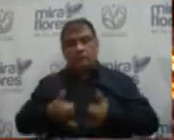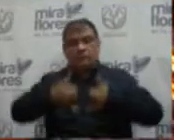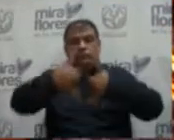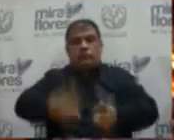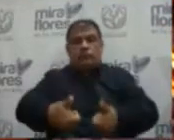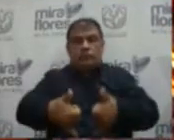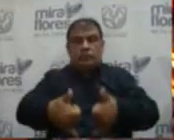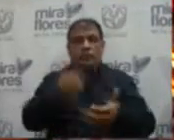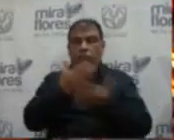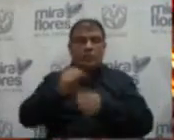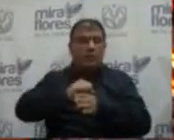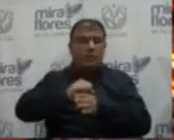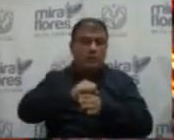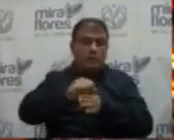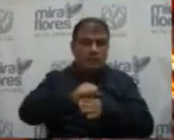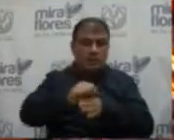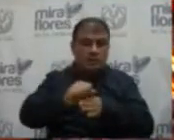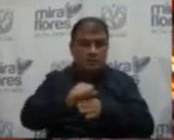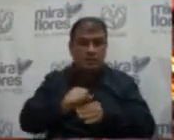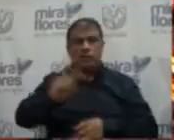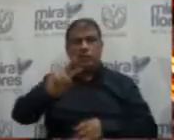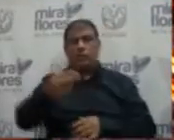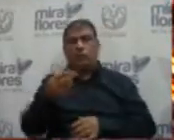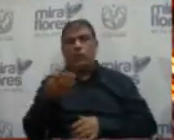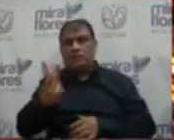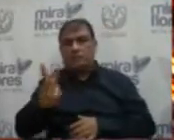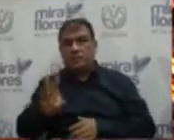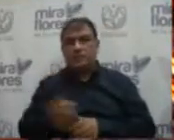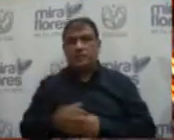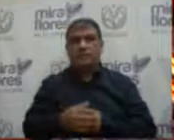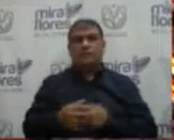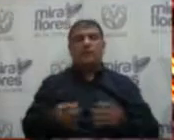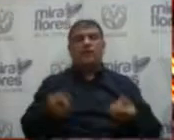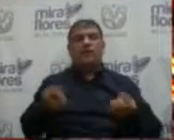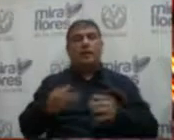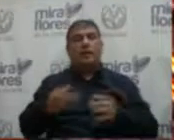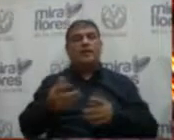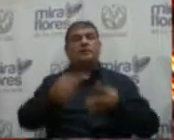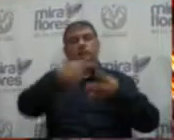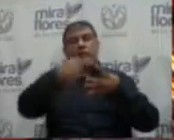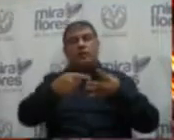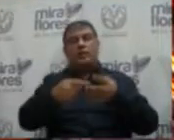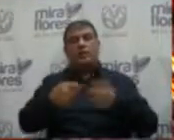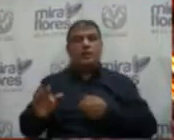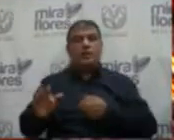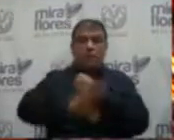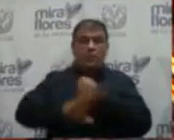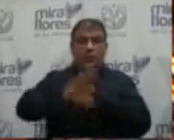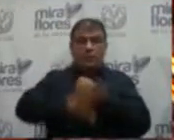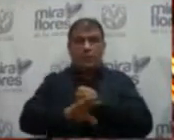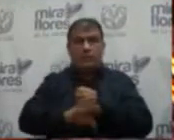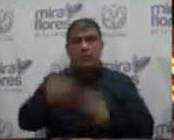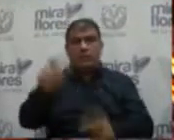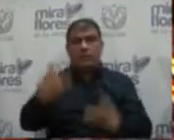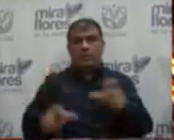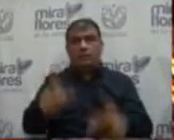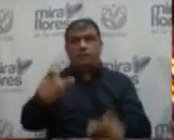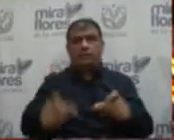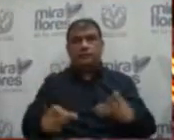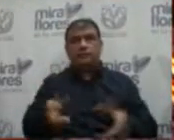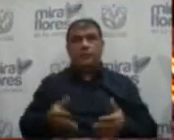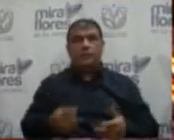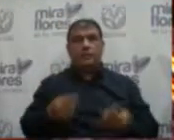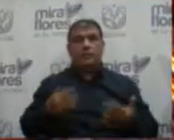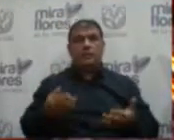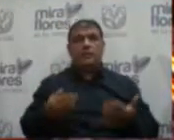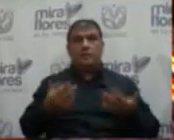el Premio Buenas Prácticas en Gestión Pública 2016 en la categoría Seguridad Ciudadana. De esta